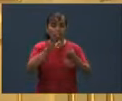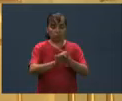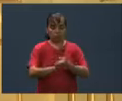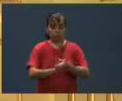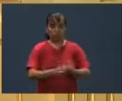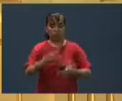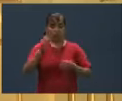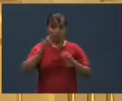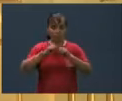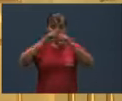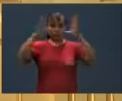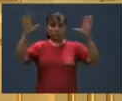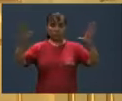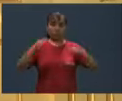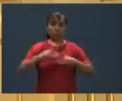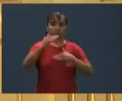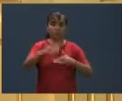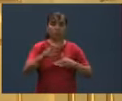siguiente